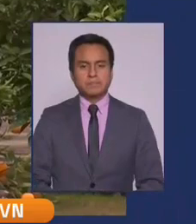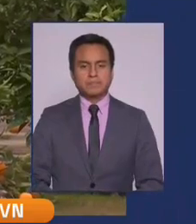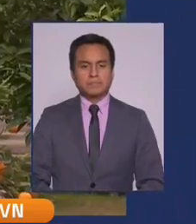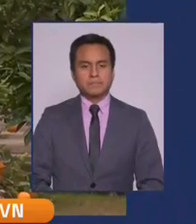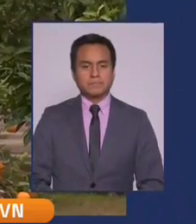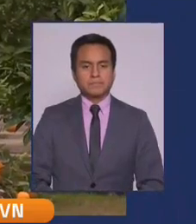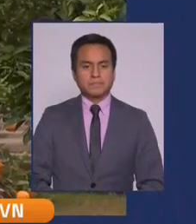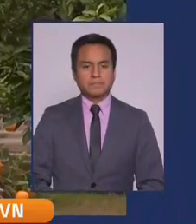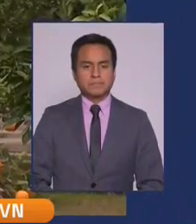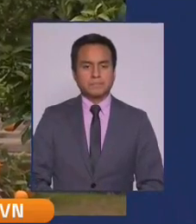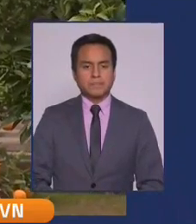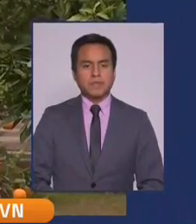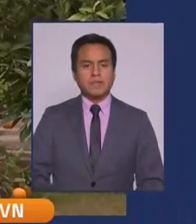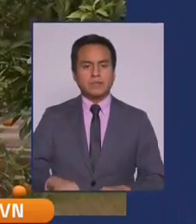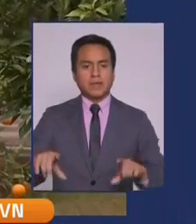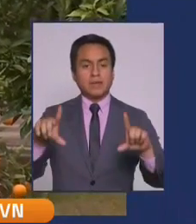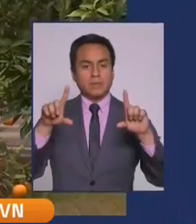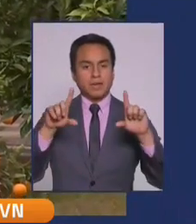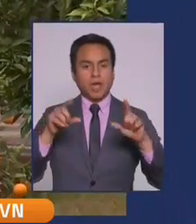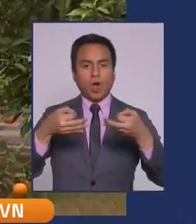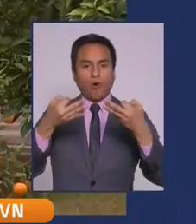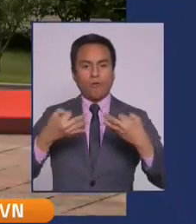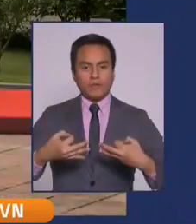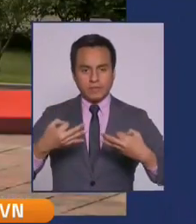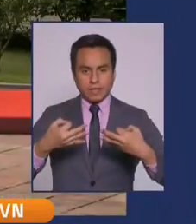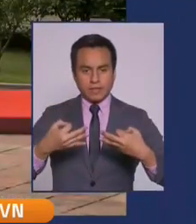por secretaría a la gente. Entonces, eso es lo que